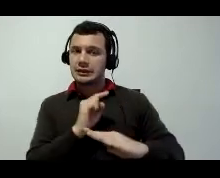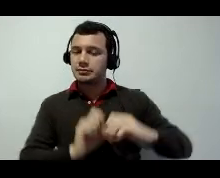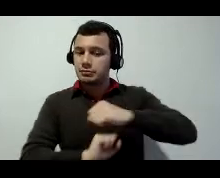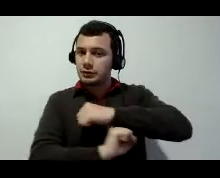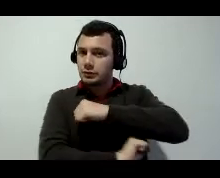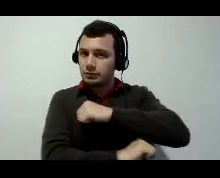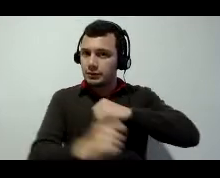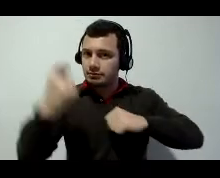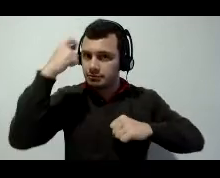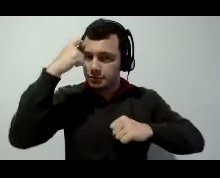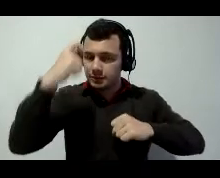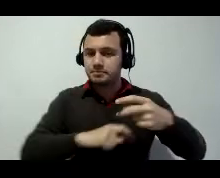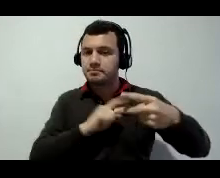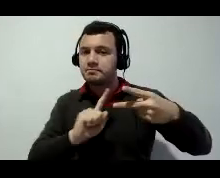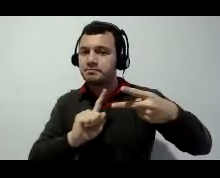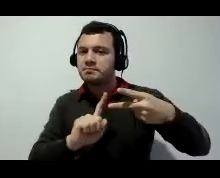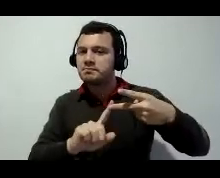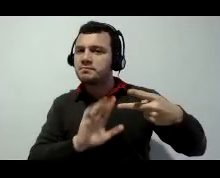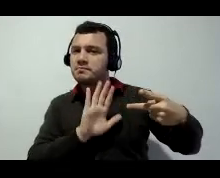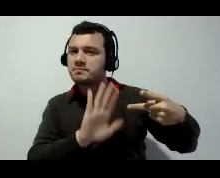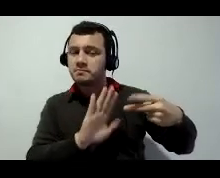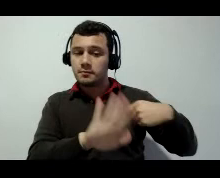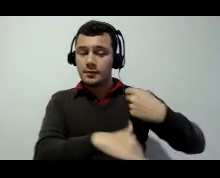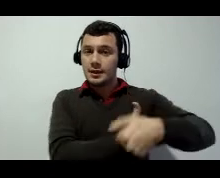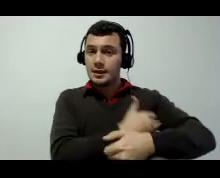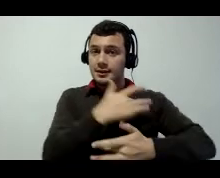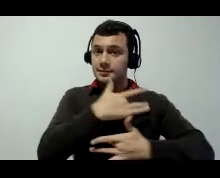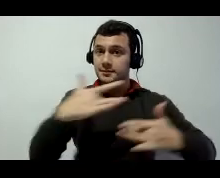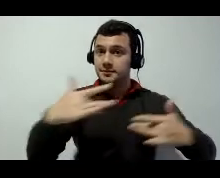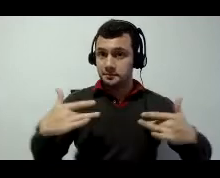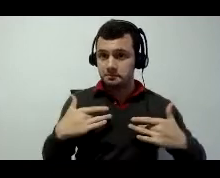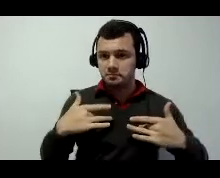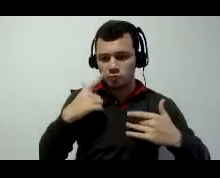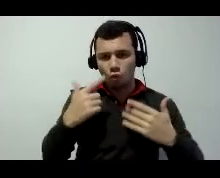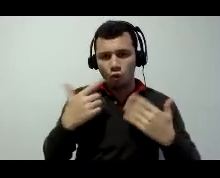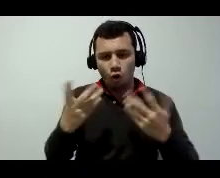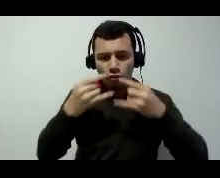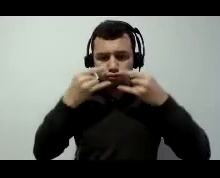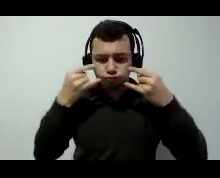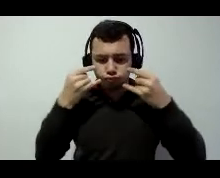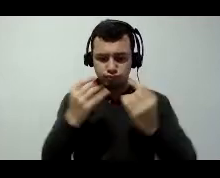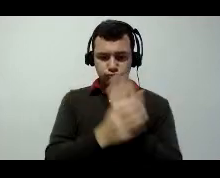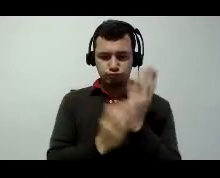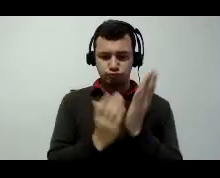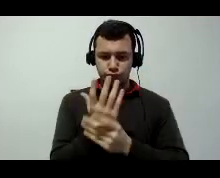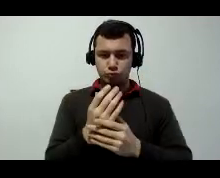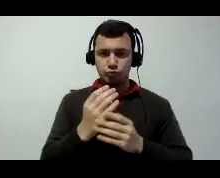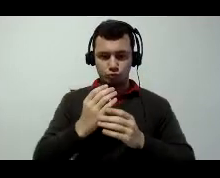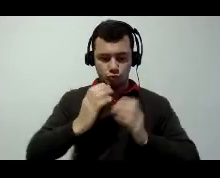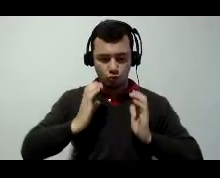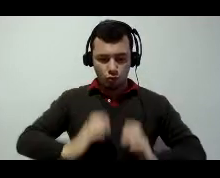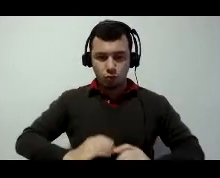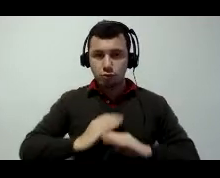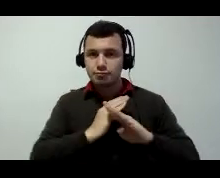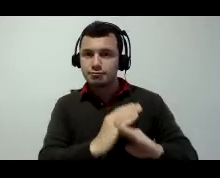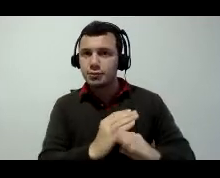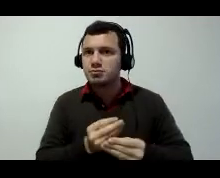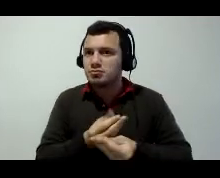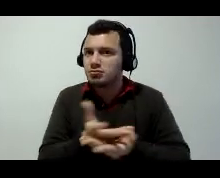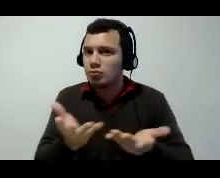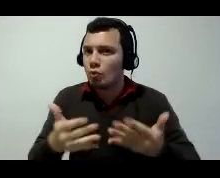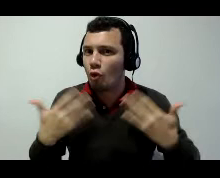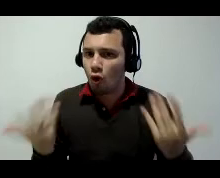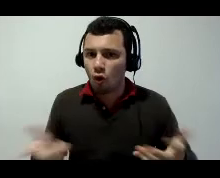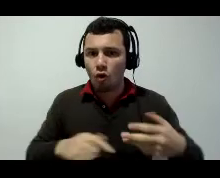Ministerio de Salud en cuanto a la dotación de elementos de protección personal, aspectos generales, recomendaciones de elementos